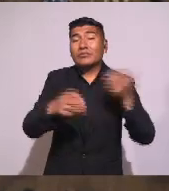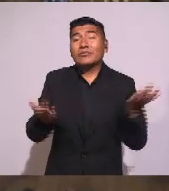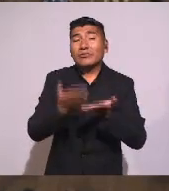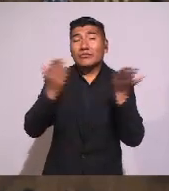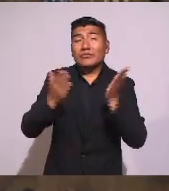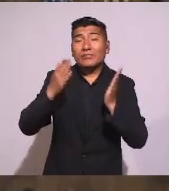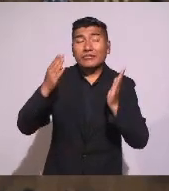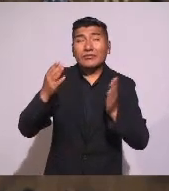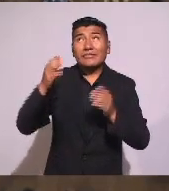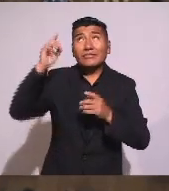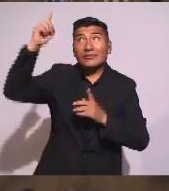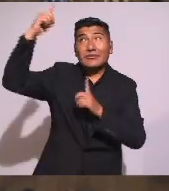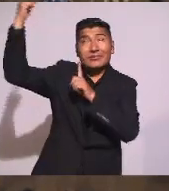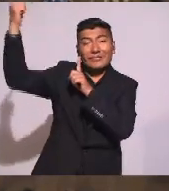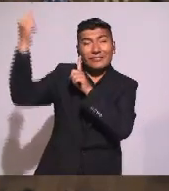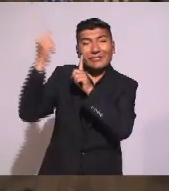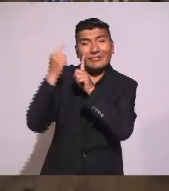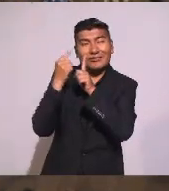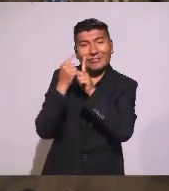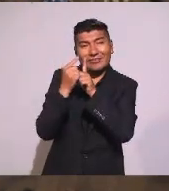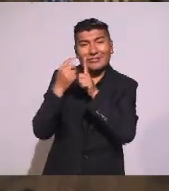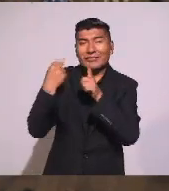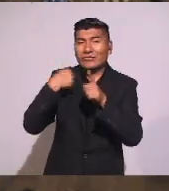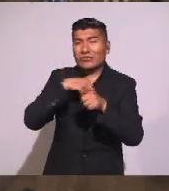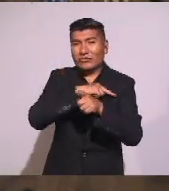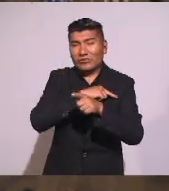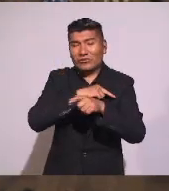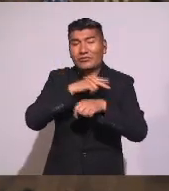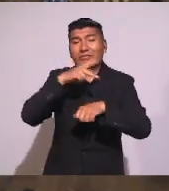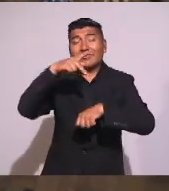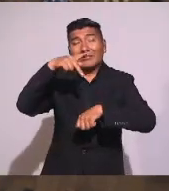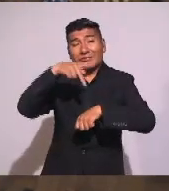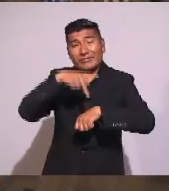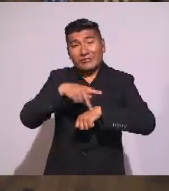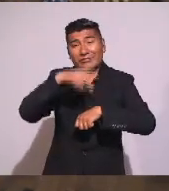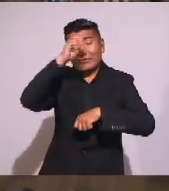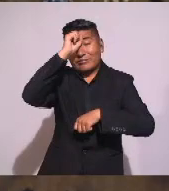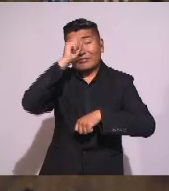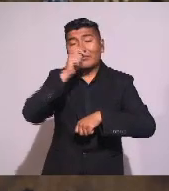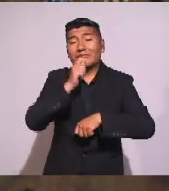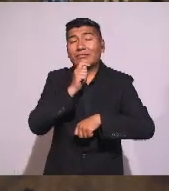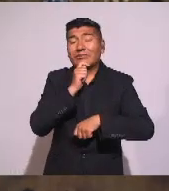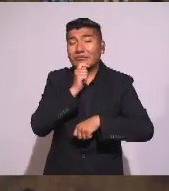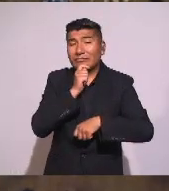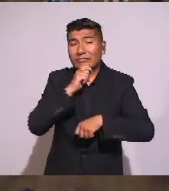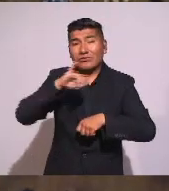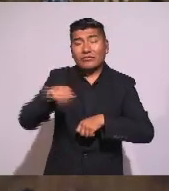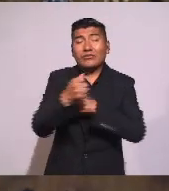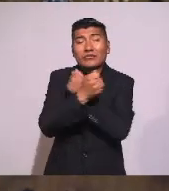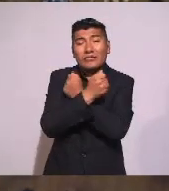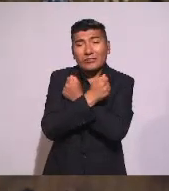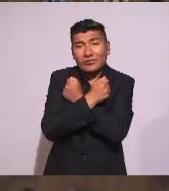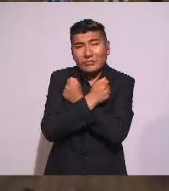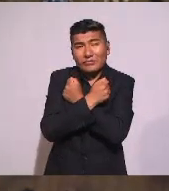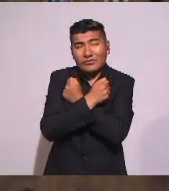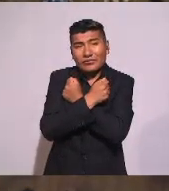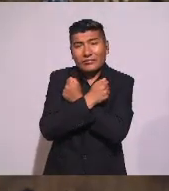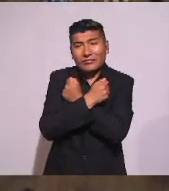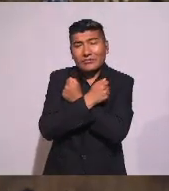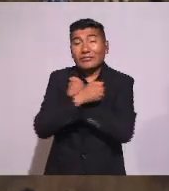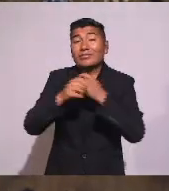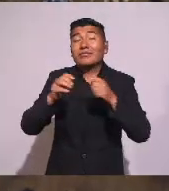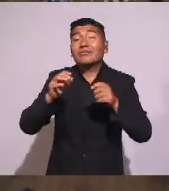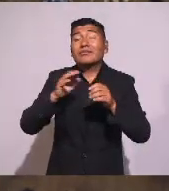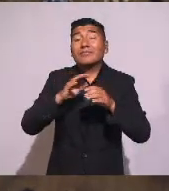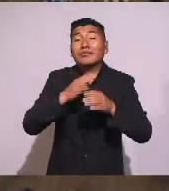se acerca a nosotros como pedro como a santiago como a juan en el tambor más bien